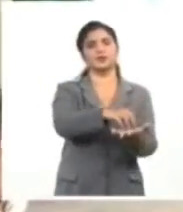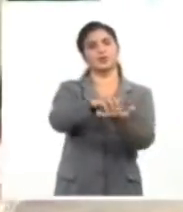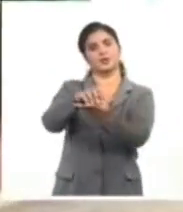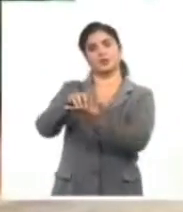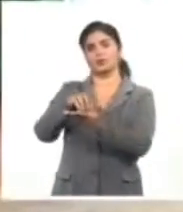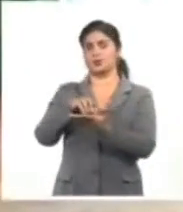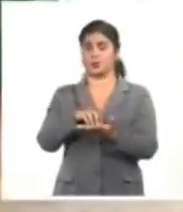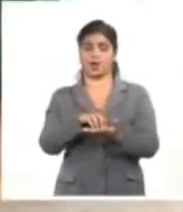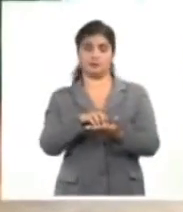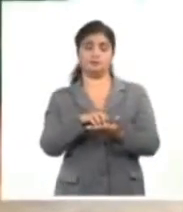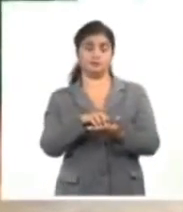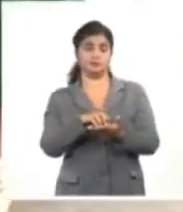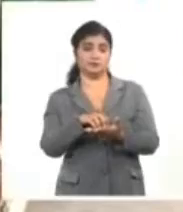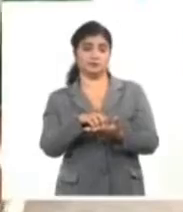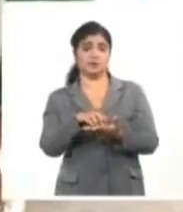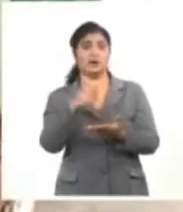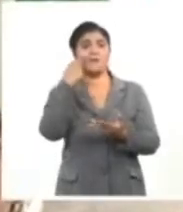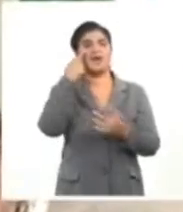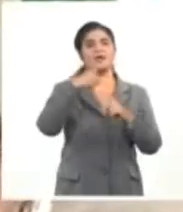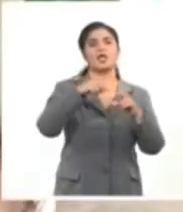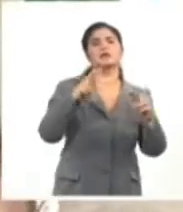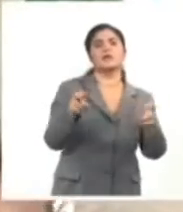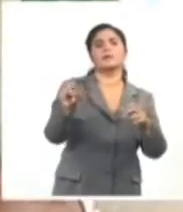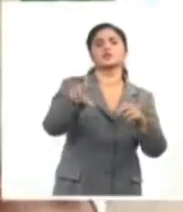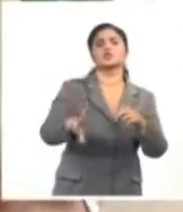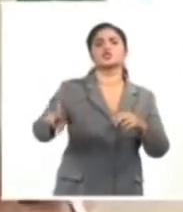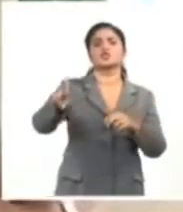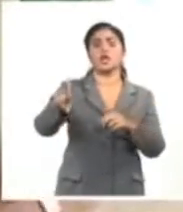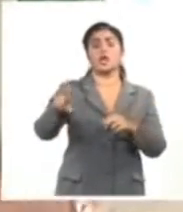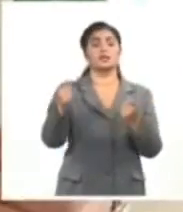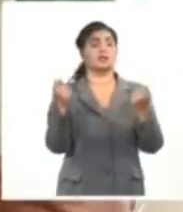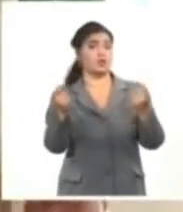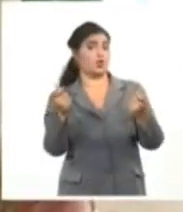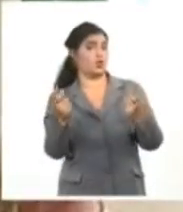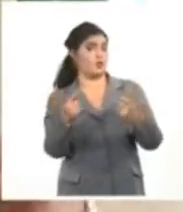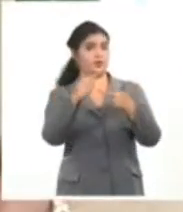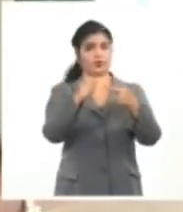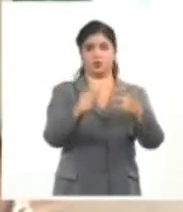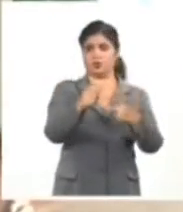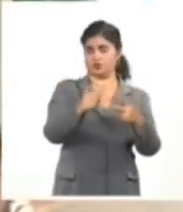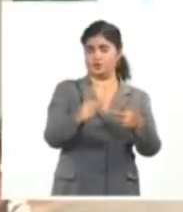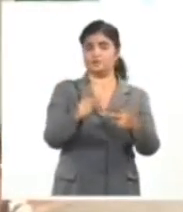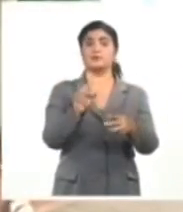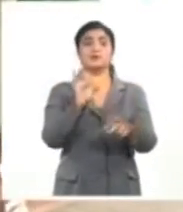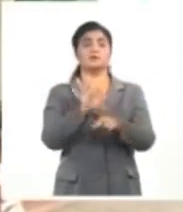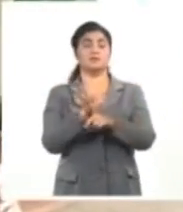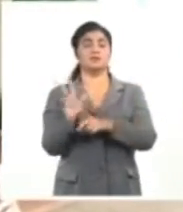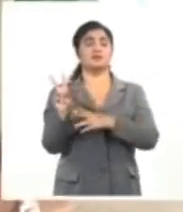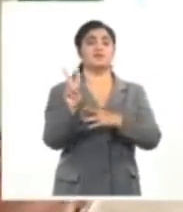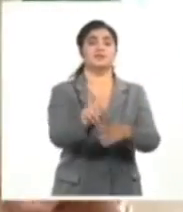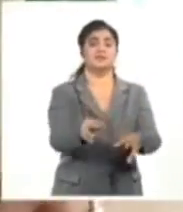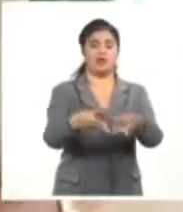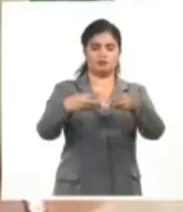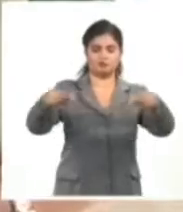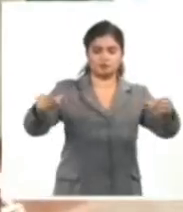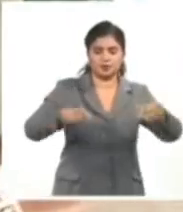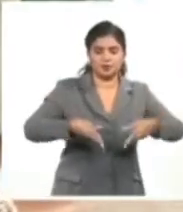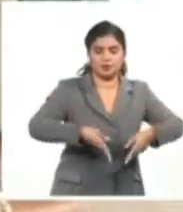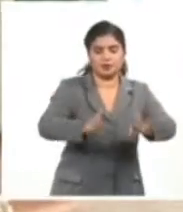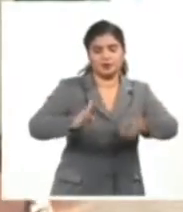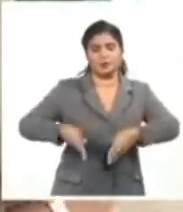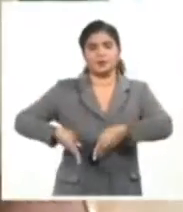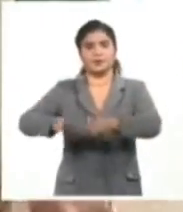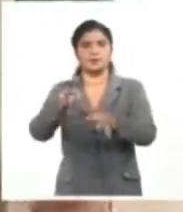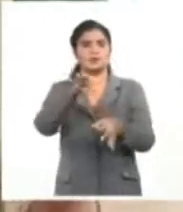económico del municipio especial, comenzando por el organopónico Las Celias, uno de los 22 que existe en la Isla de la Juventud, el mayor en